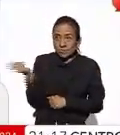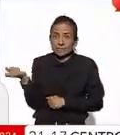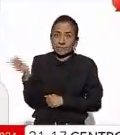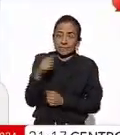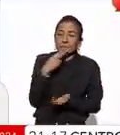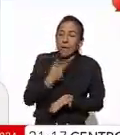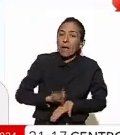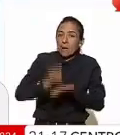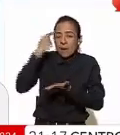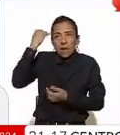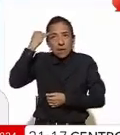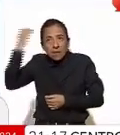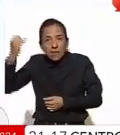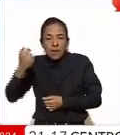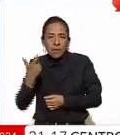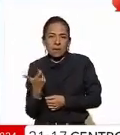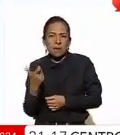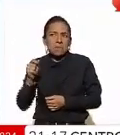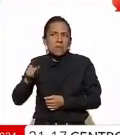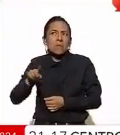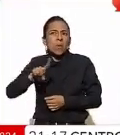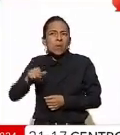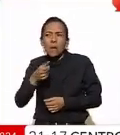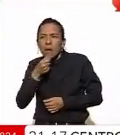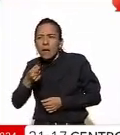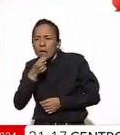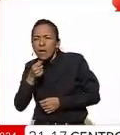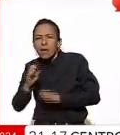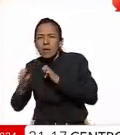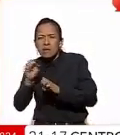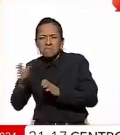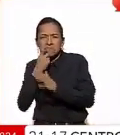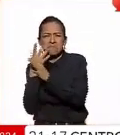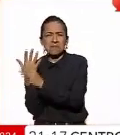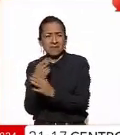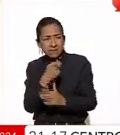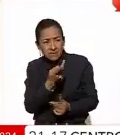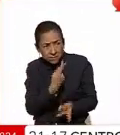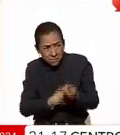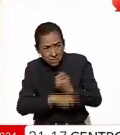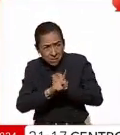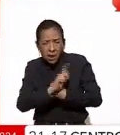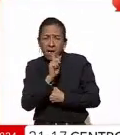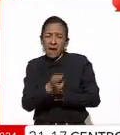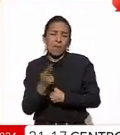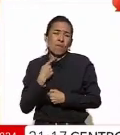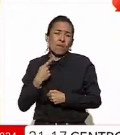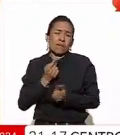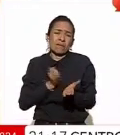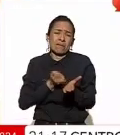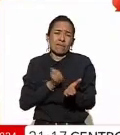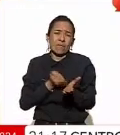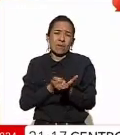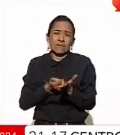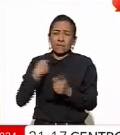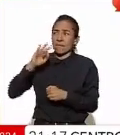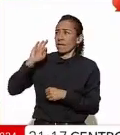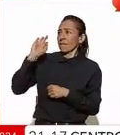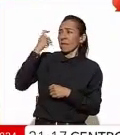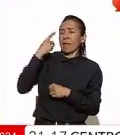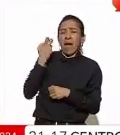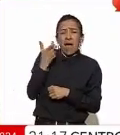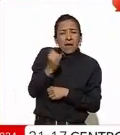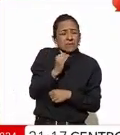plan económico, dijo en una entrevista: la situación de Pemex es resultado de una política fiscal que siguió de la federación a lo largo de